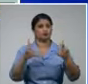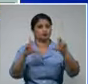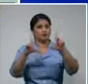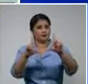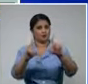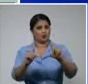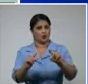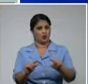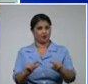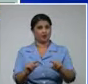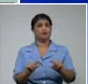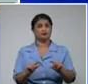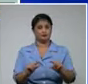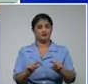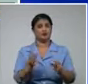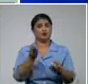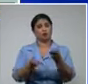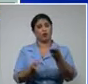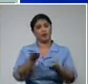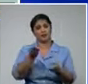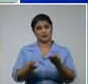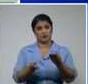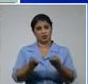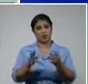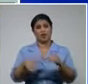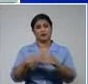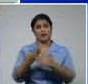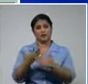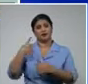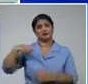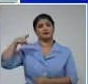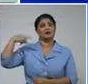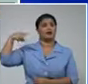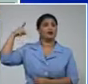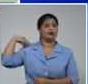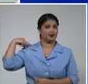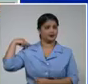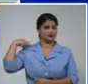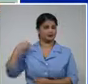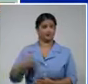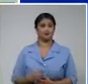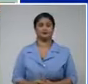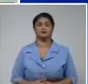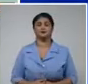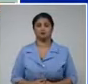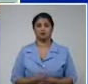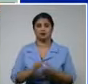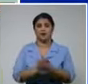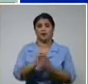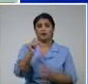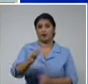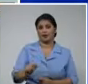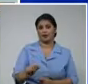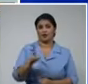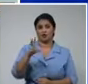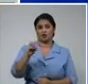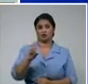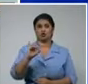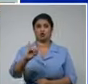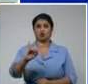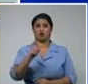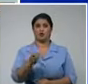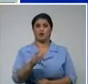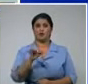incidencia en comparación con el día de ayer. Mayabeque 206,6, Pinar del Río